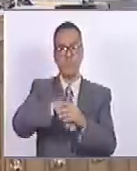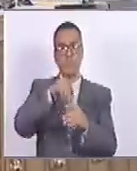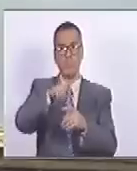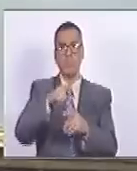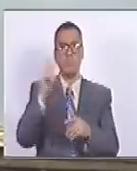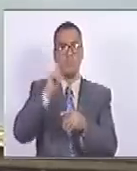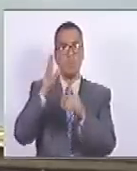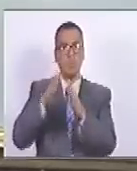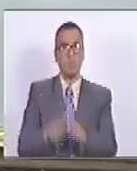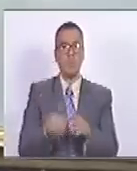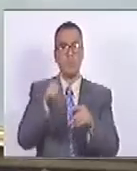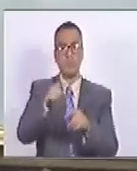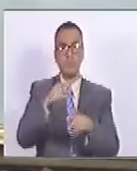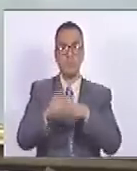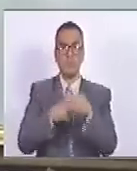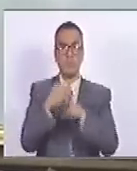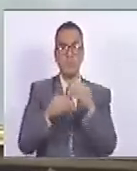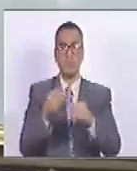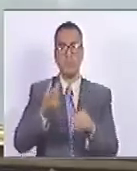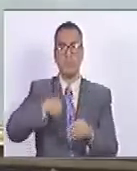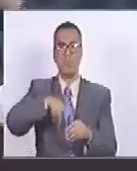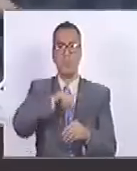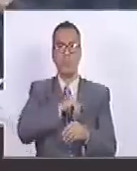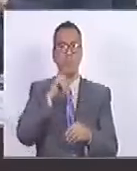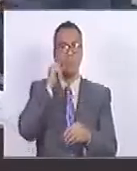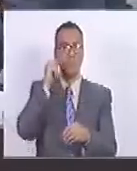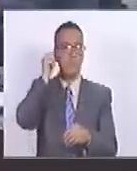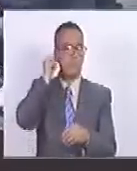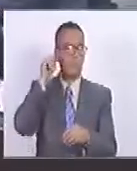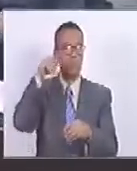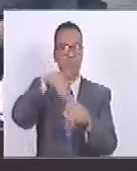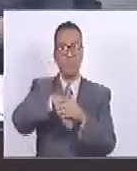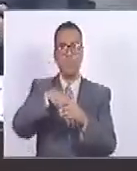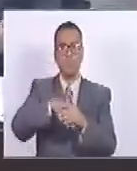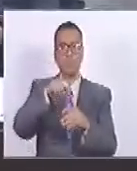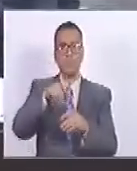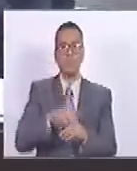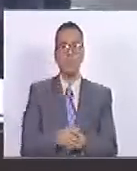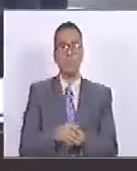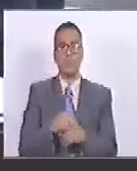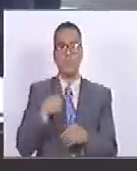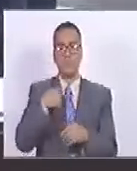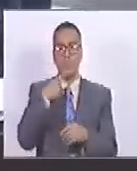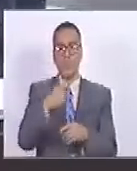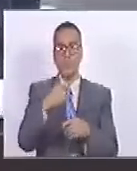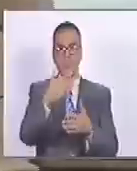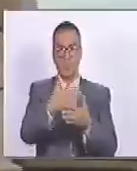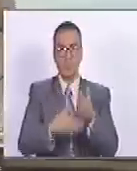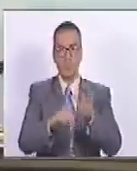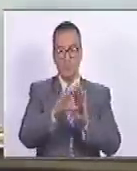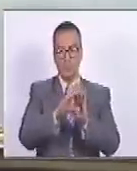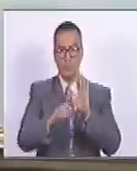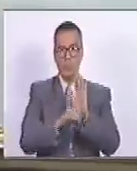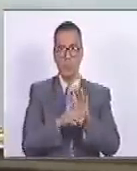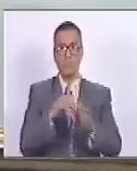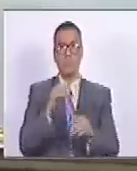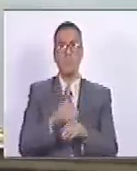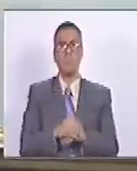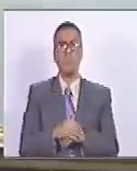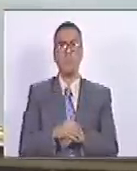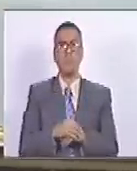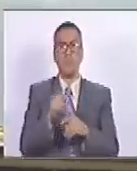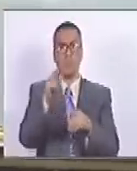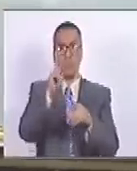en Venezuela las hacemos los venezolanos, las venezolanas, como dicta este librito azul.